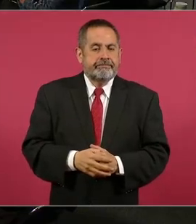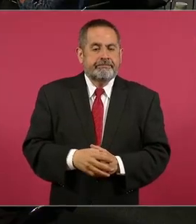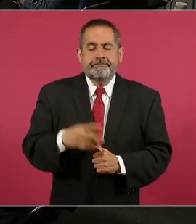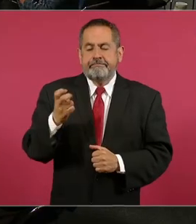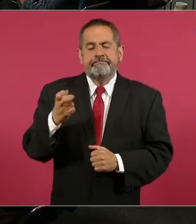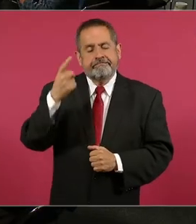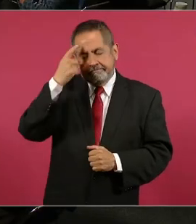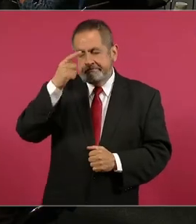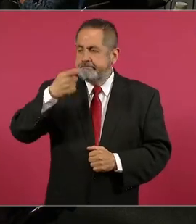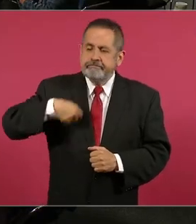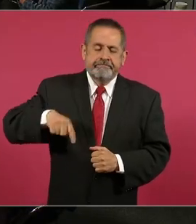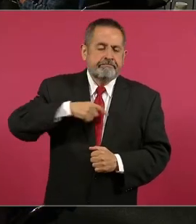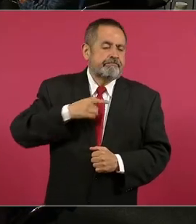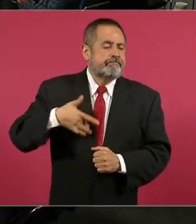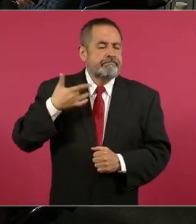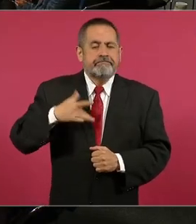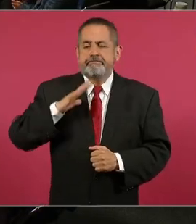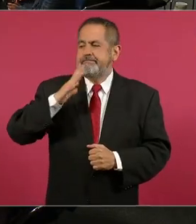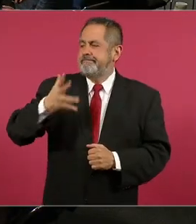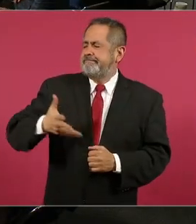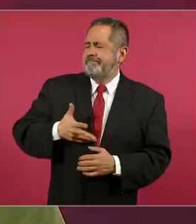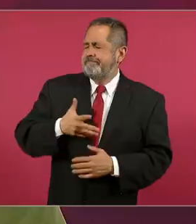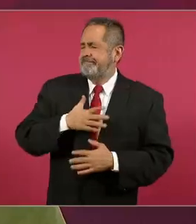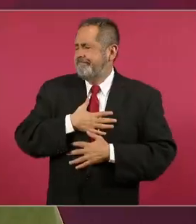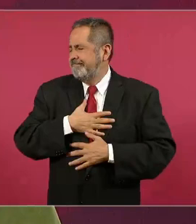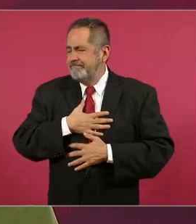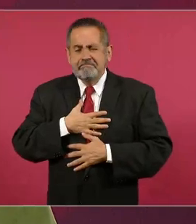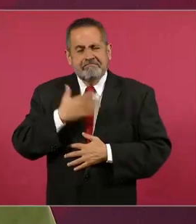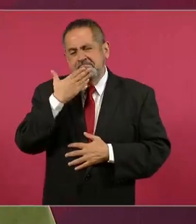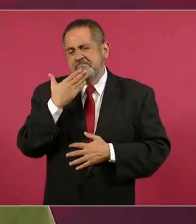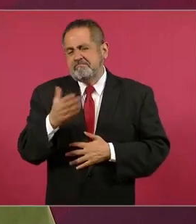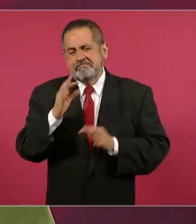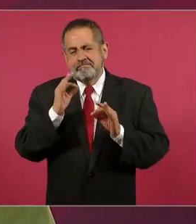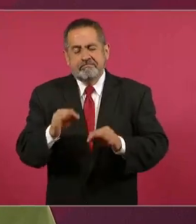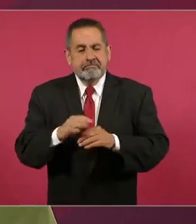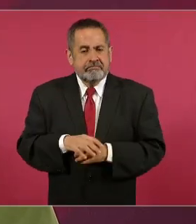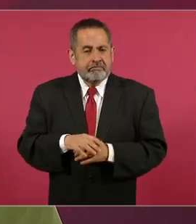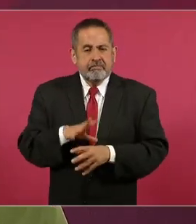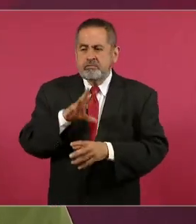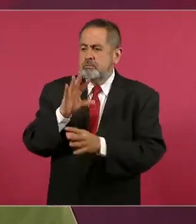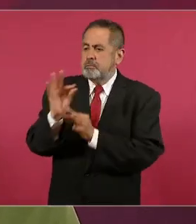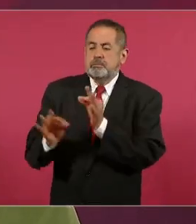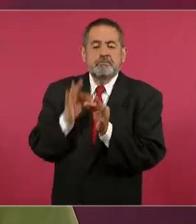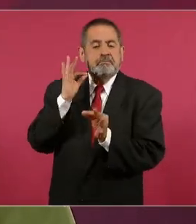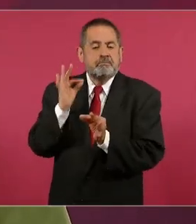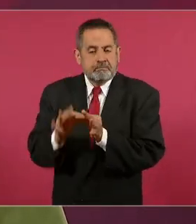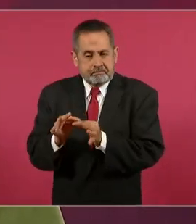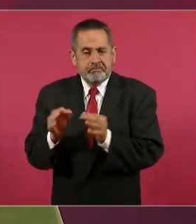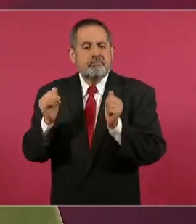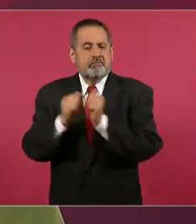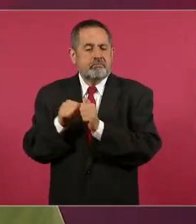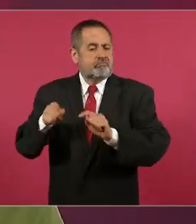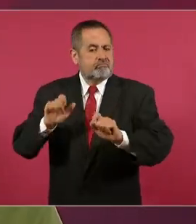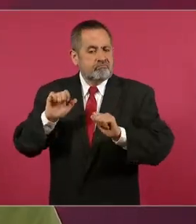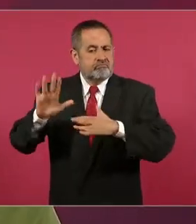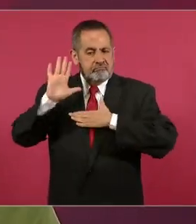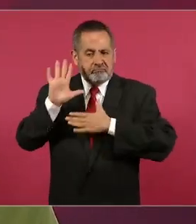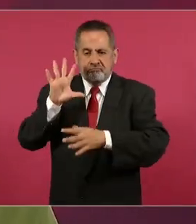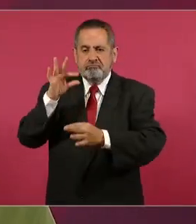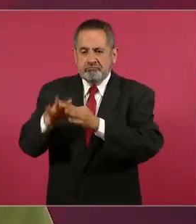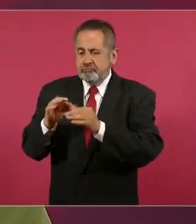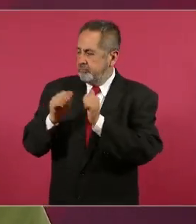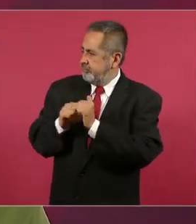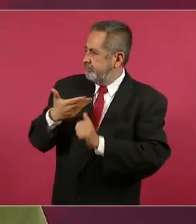Para nosotros una satisfacción haber cumplido con este compromiso con el